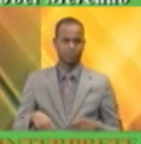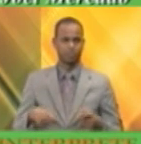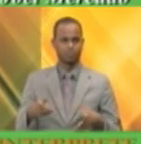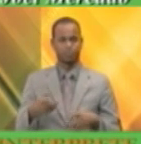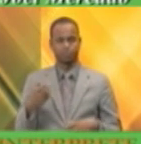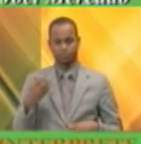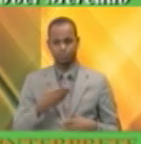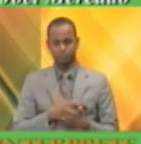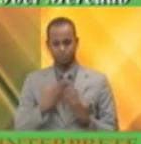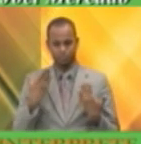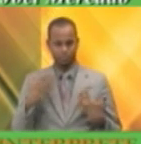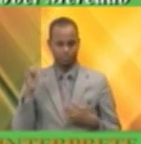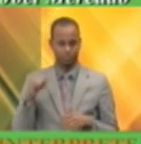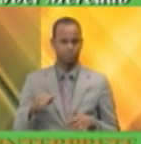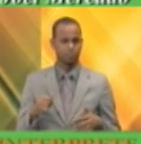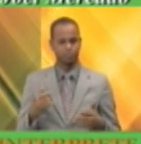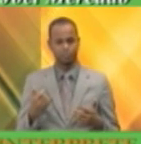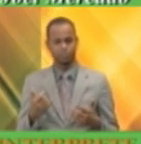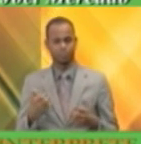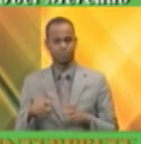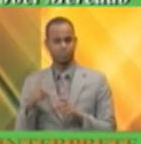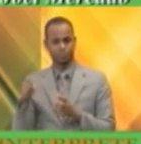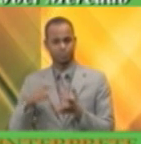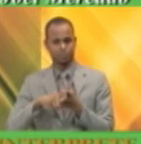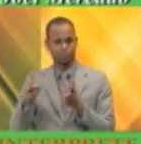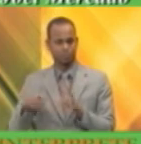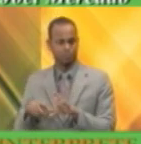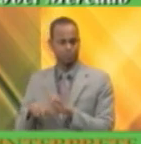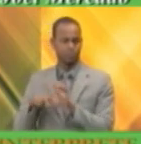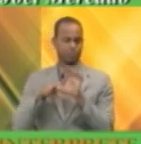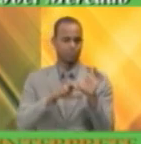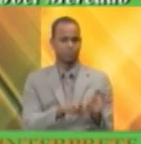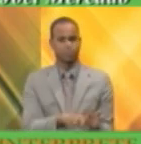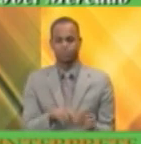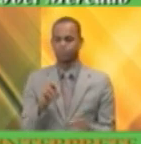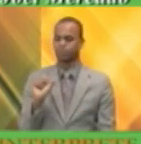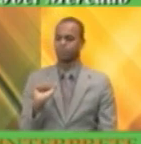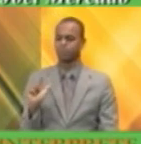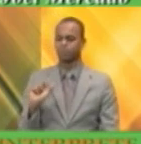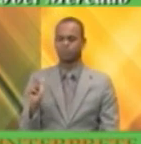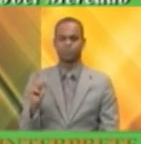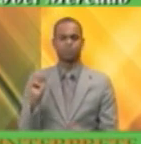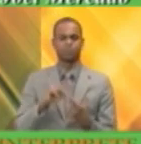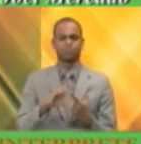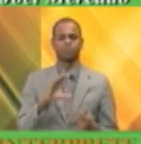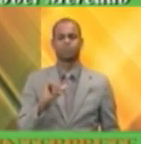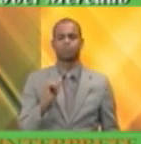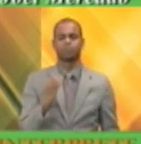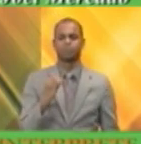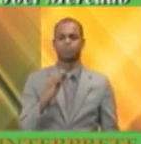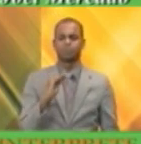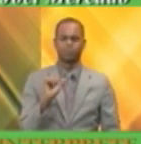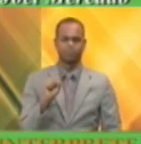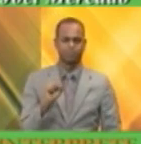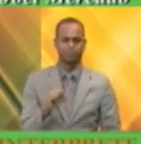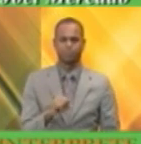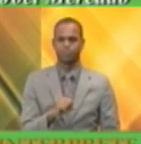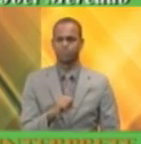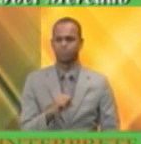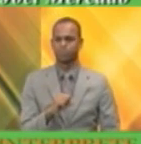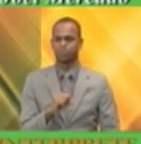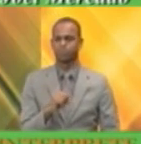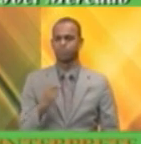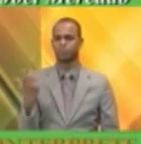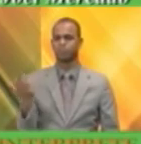tengo vehículo y tomo un taxi de lo Alcarrizo a la Caoba, a un club, o de lo Alcarrizo al club